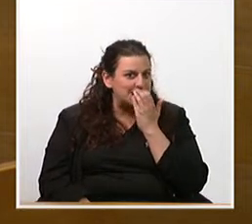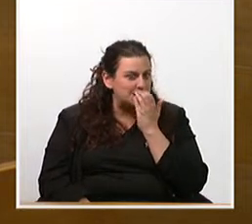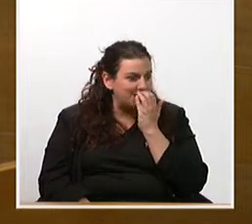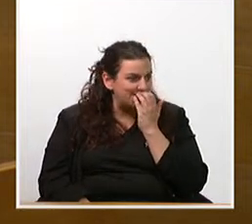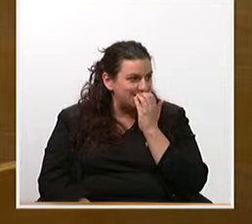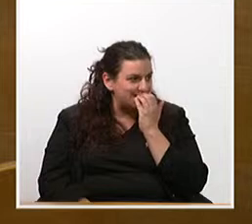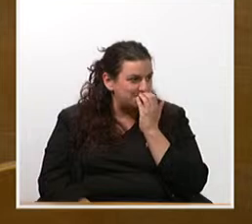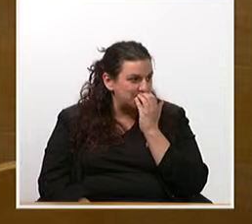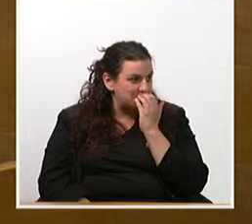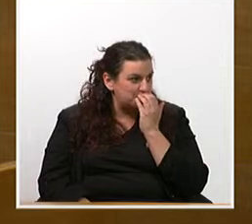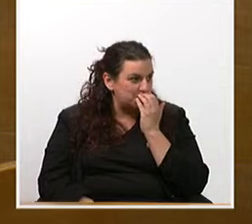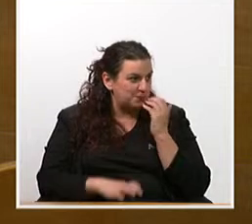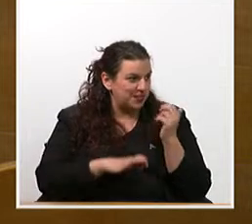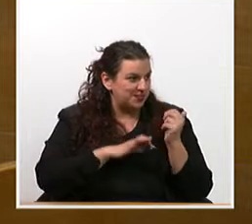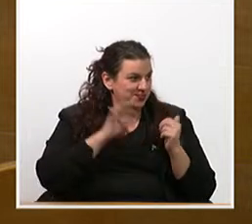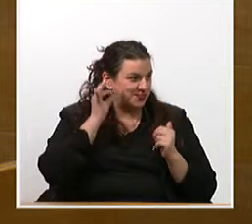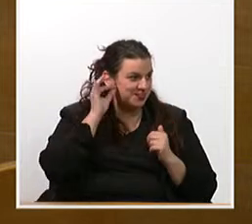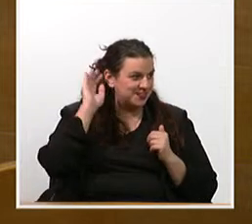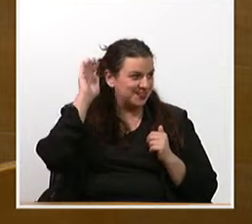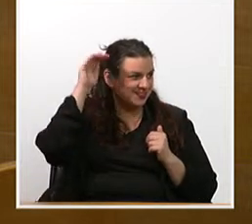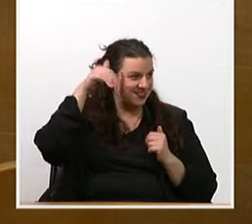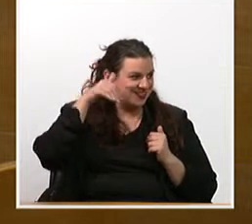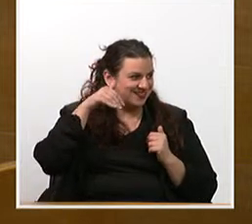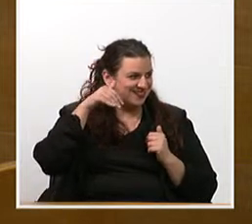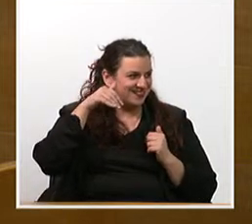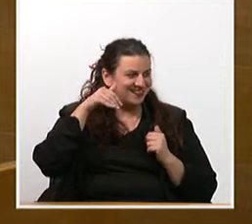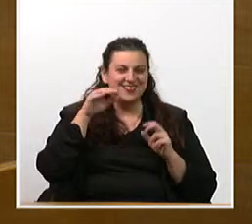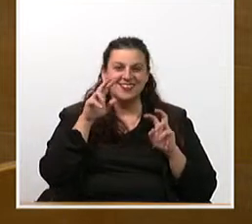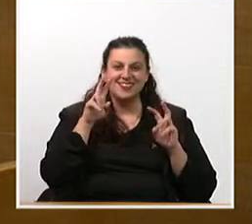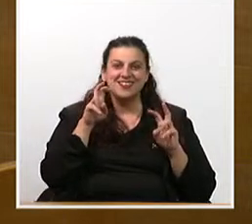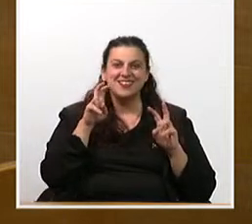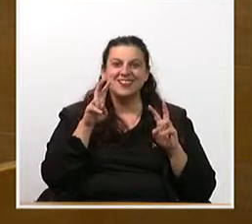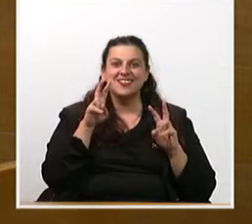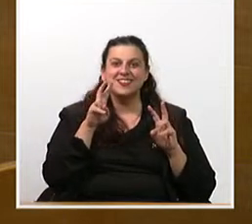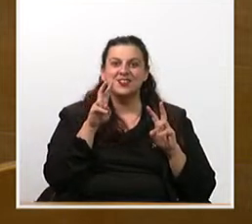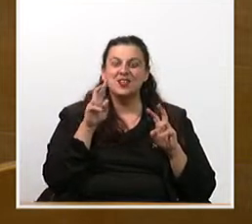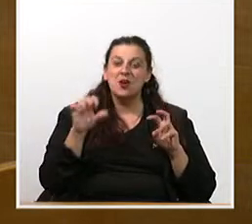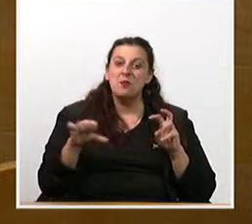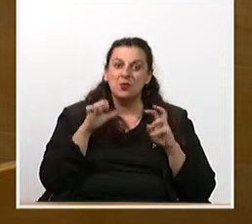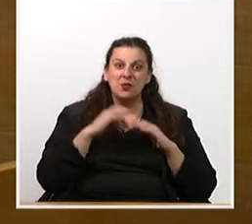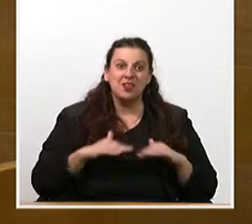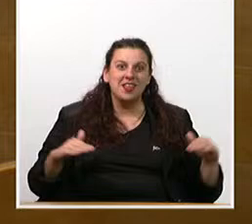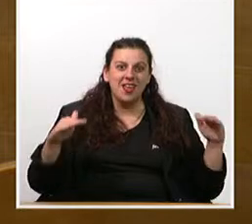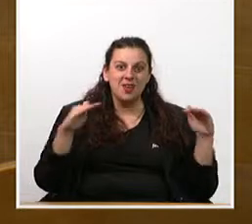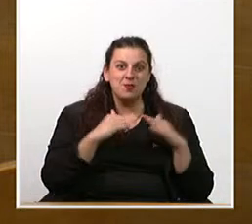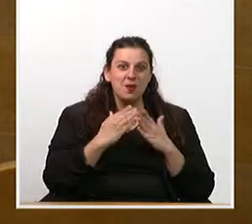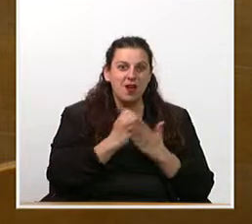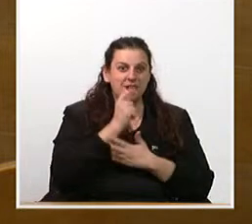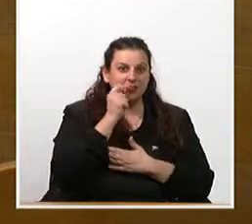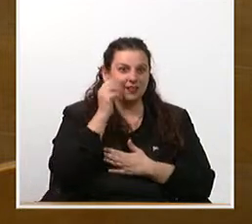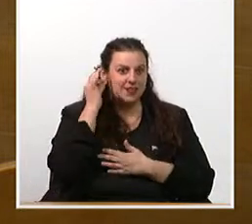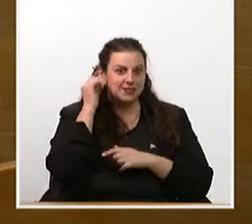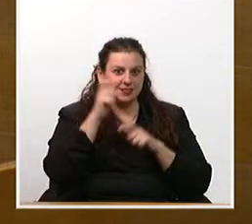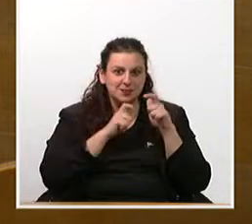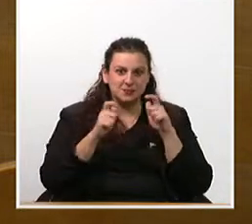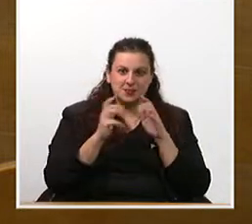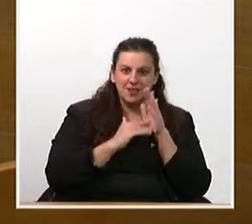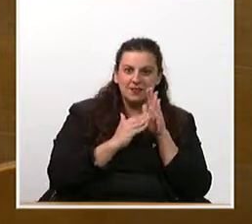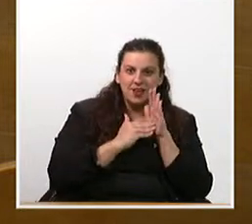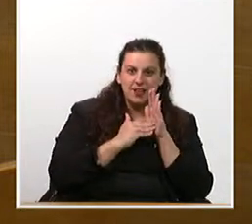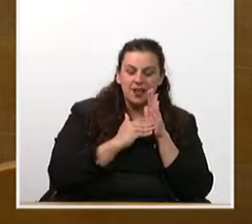señor conseller la ascensor social que perm donar mes oportun a to y a toes valenci y valencianes